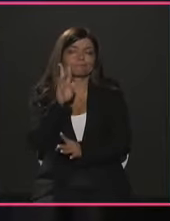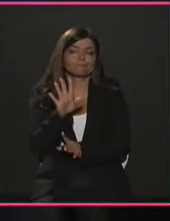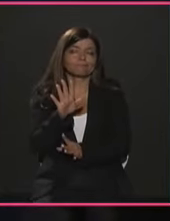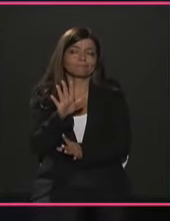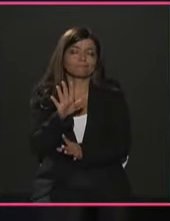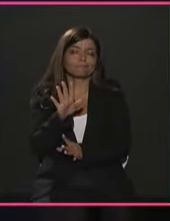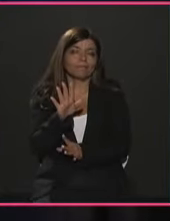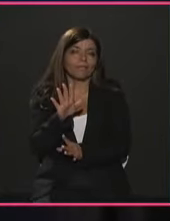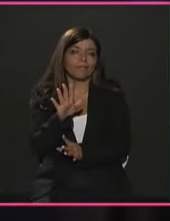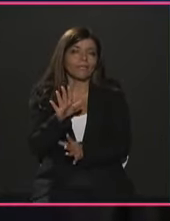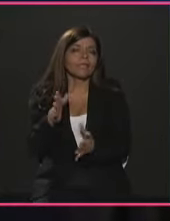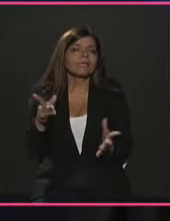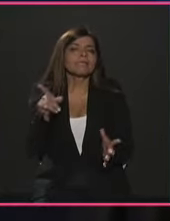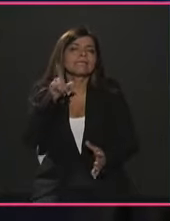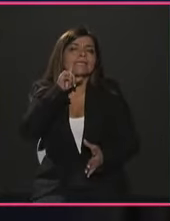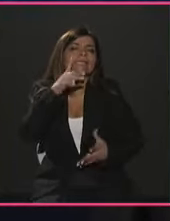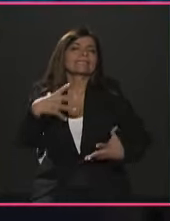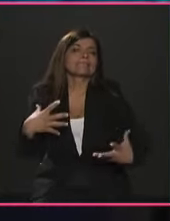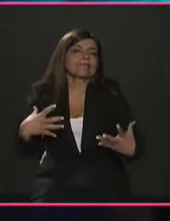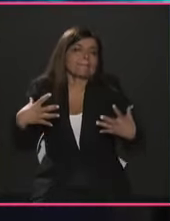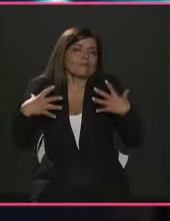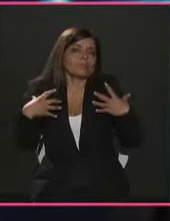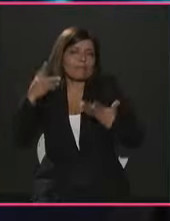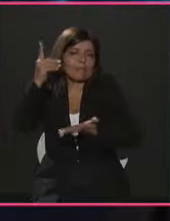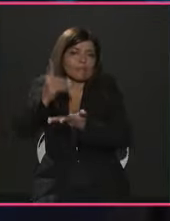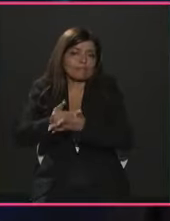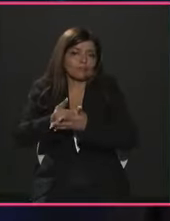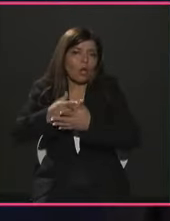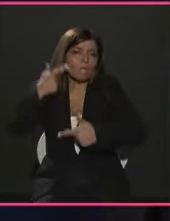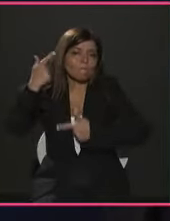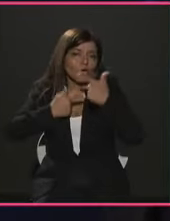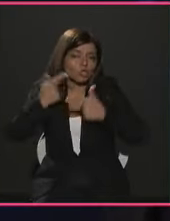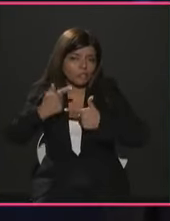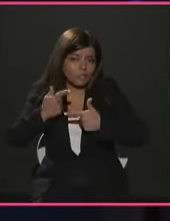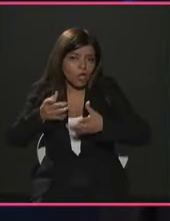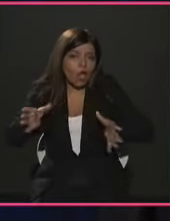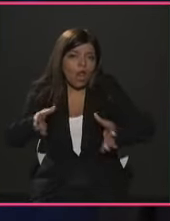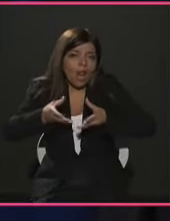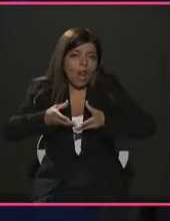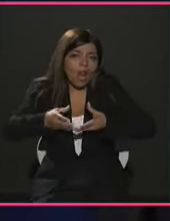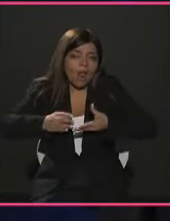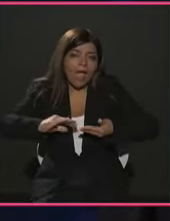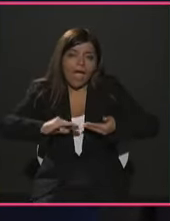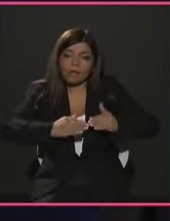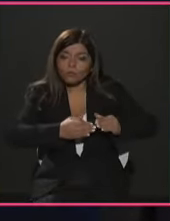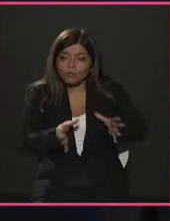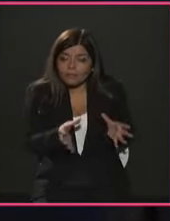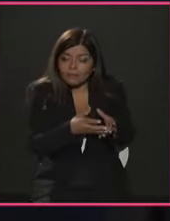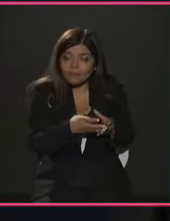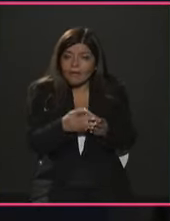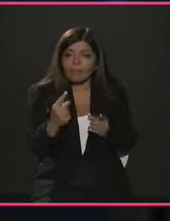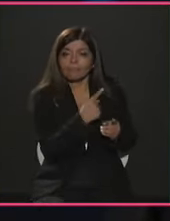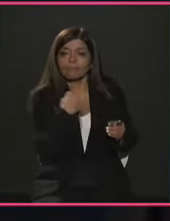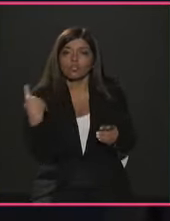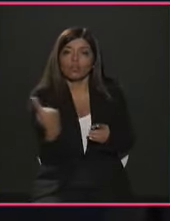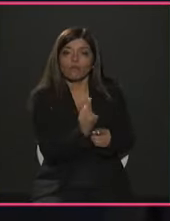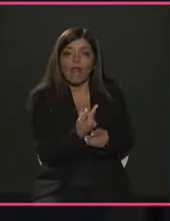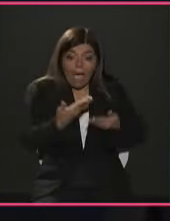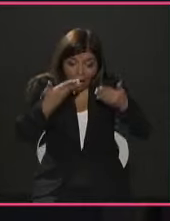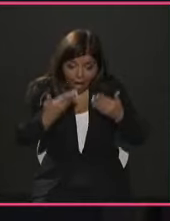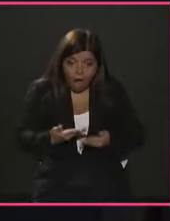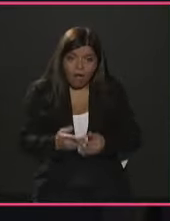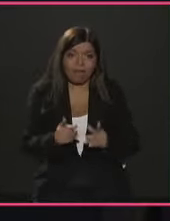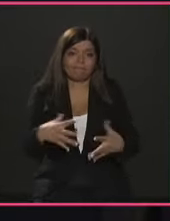presión le quita la presión a los que toman decisiones políticas a la comunidad global para que tomen acción cuando ya no nos importa